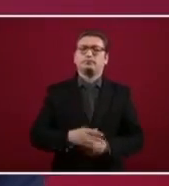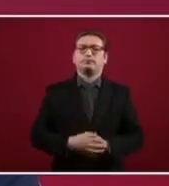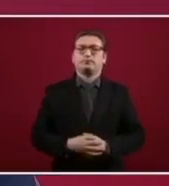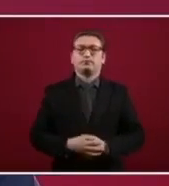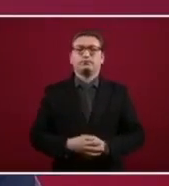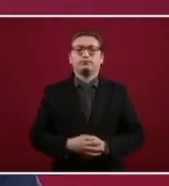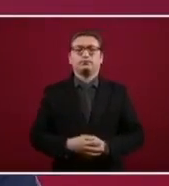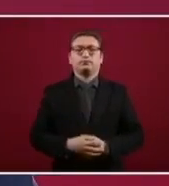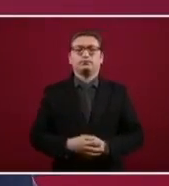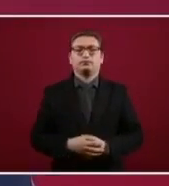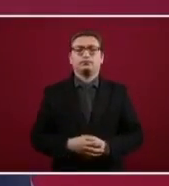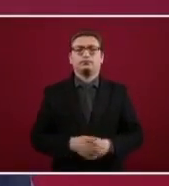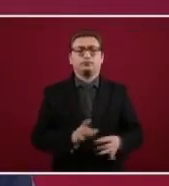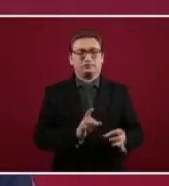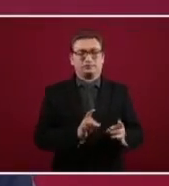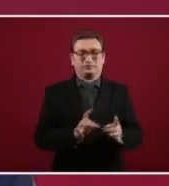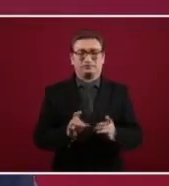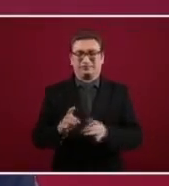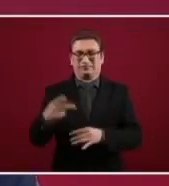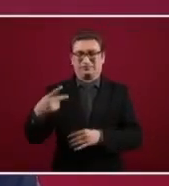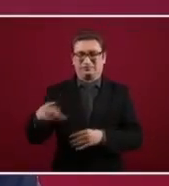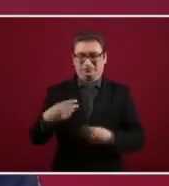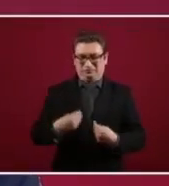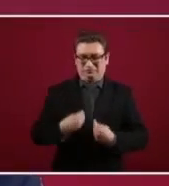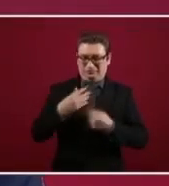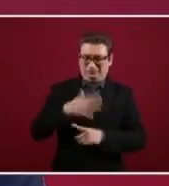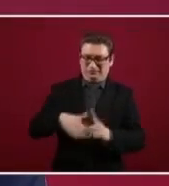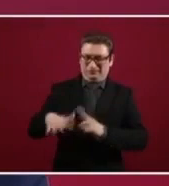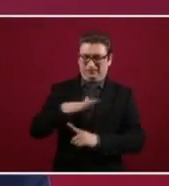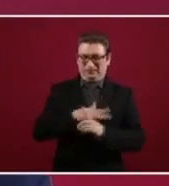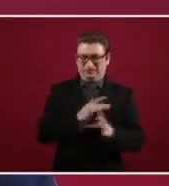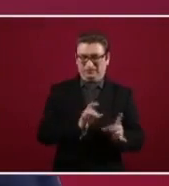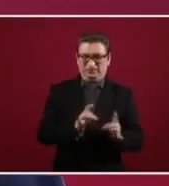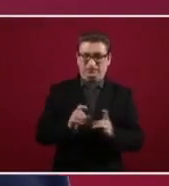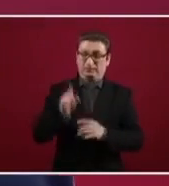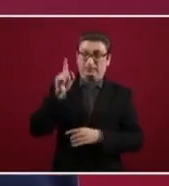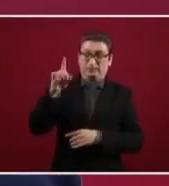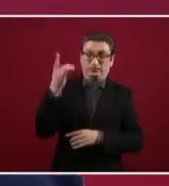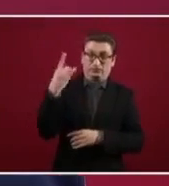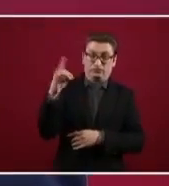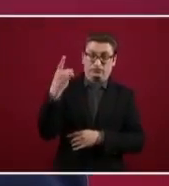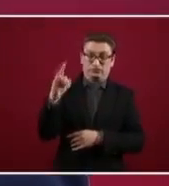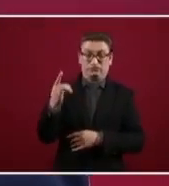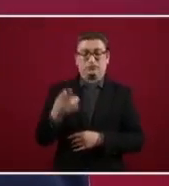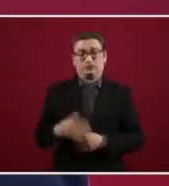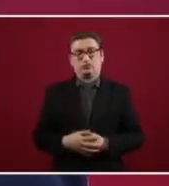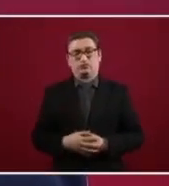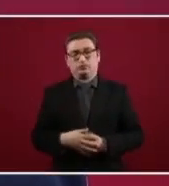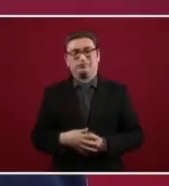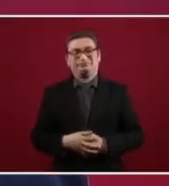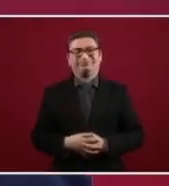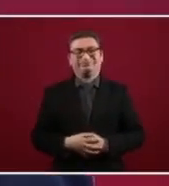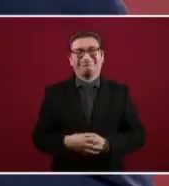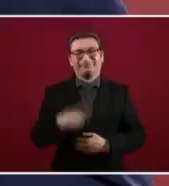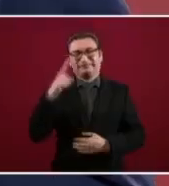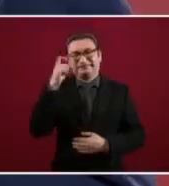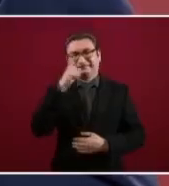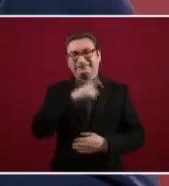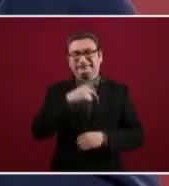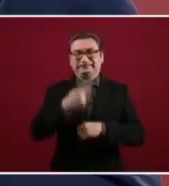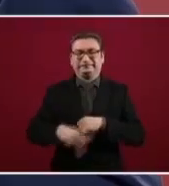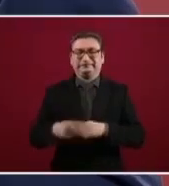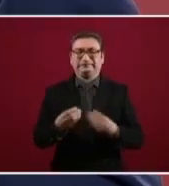la situación en que estaba bolivia era una situación de mucho